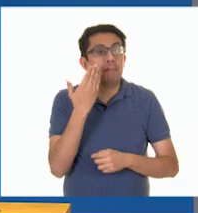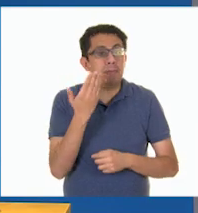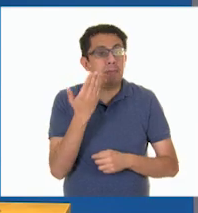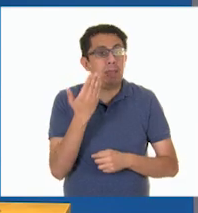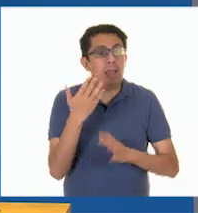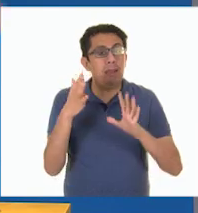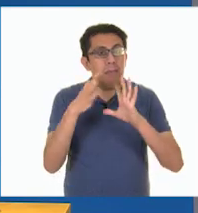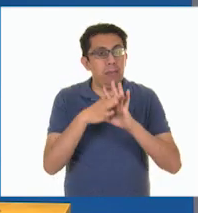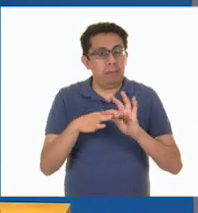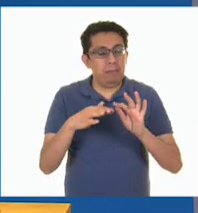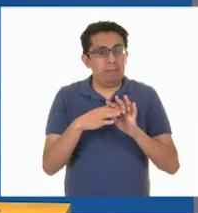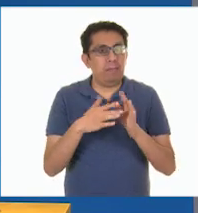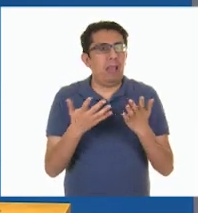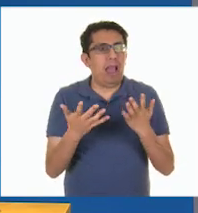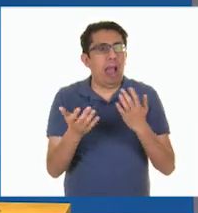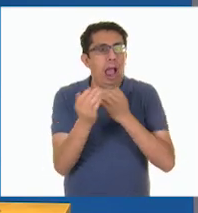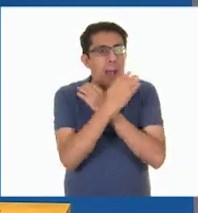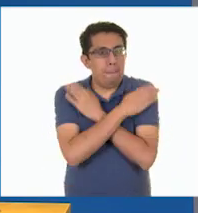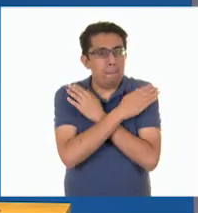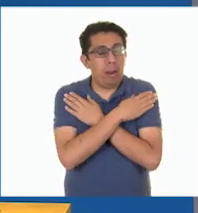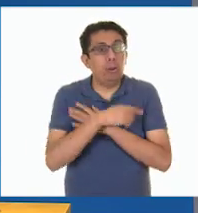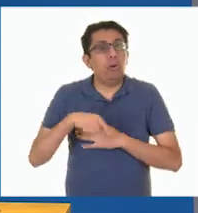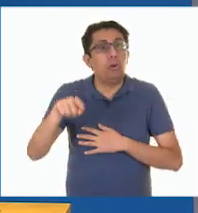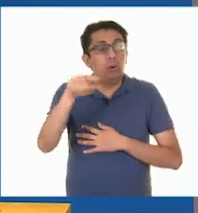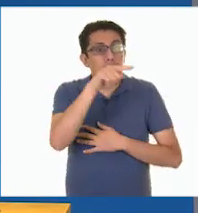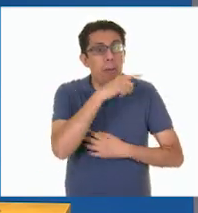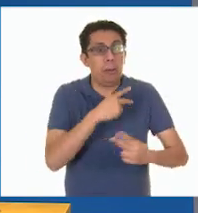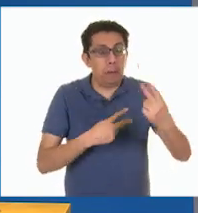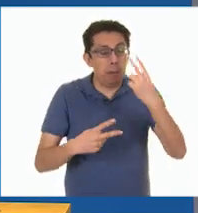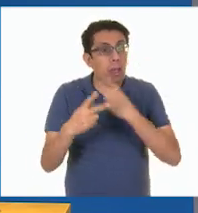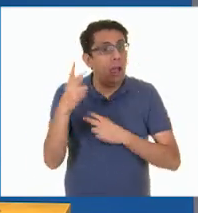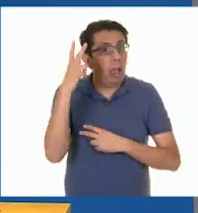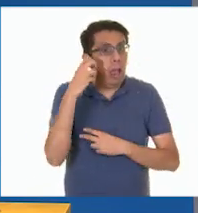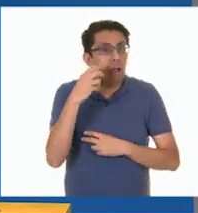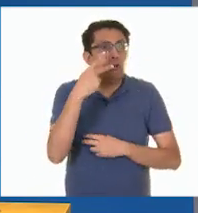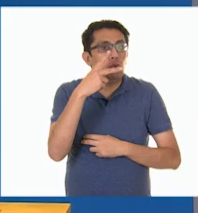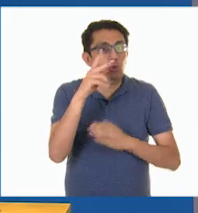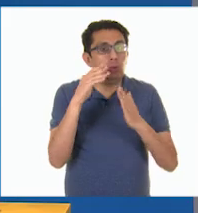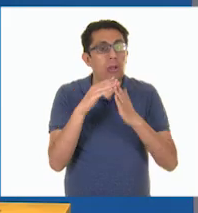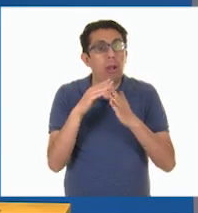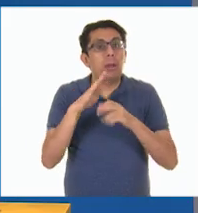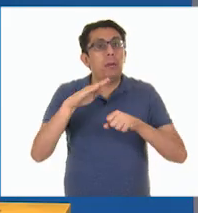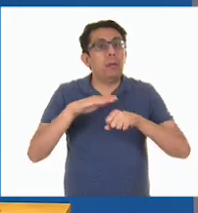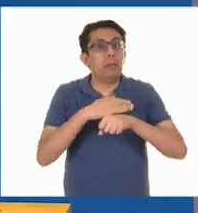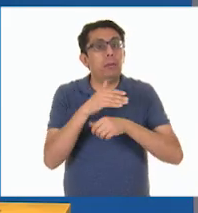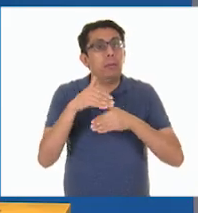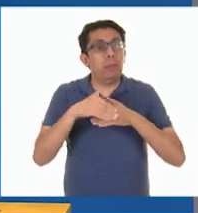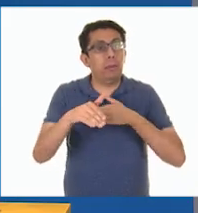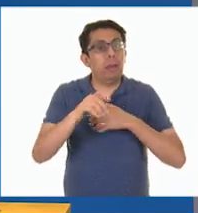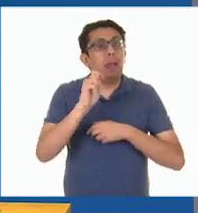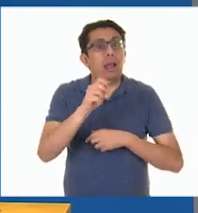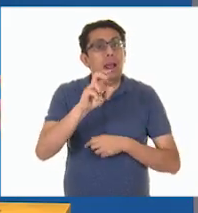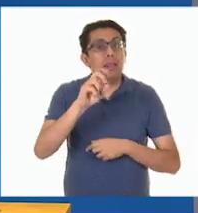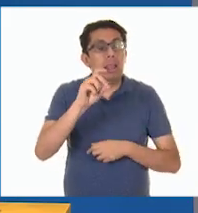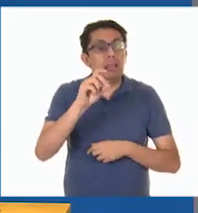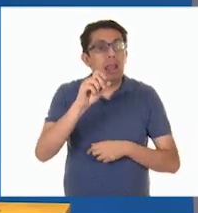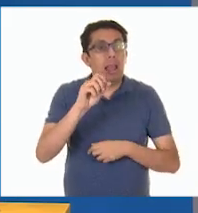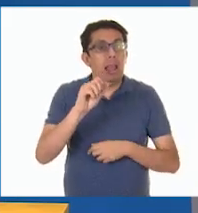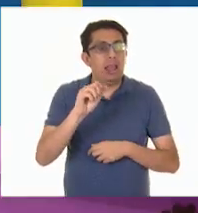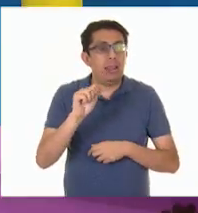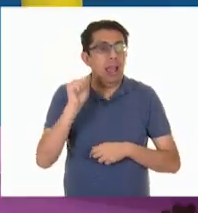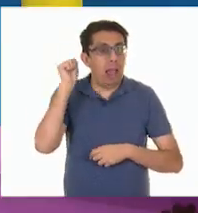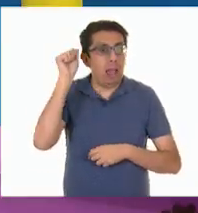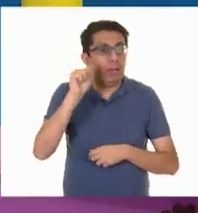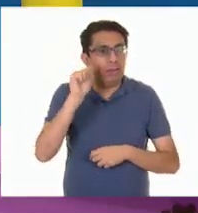un abrazo a todas las niñas y niños que nos ven y escuchan desde sus casas, ya que en unos días será 30 de abril. ¿Recuerdas que celebramos ese